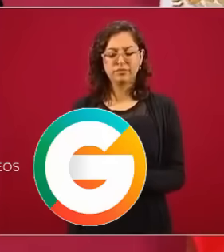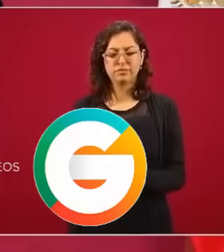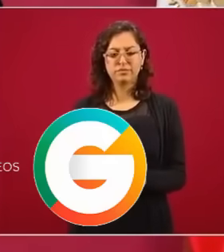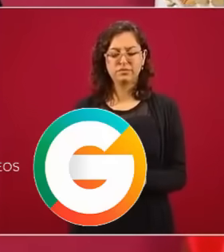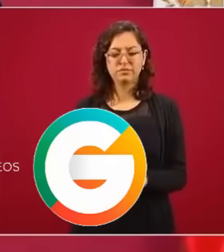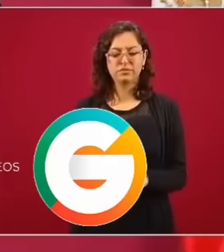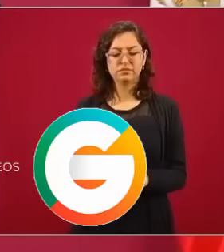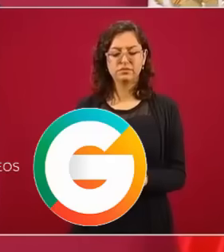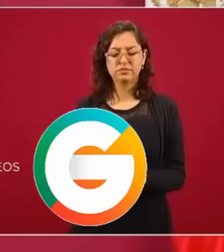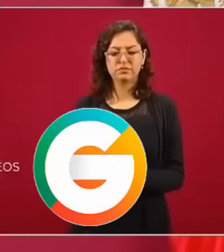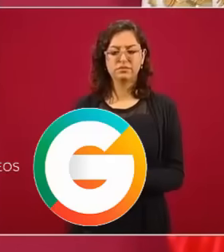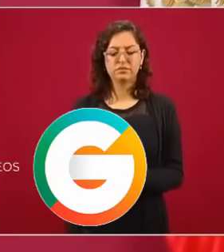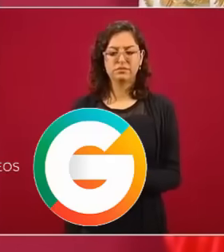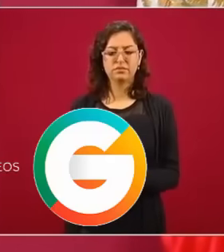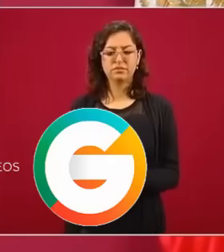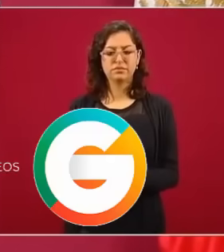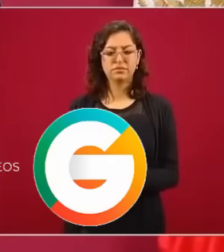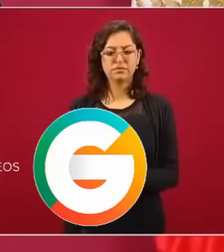qué